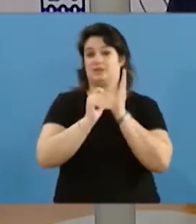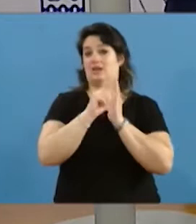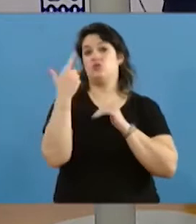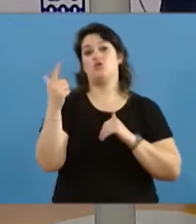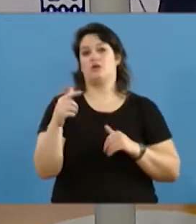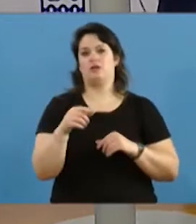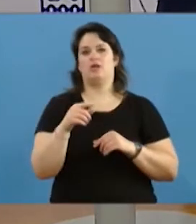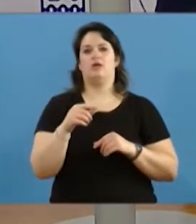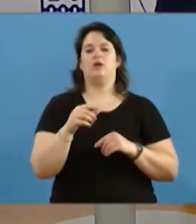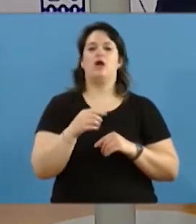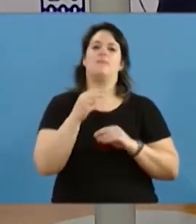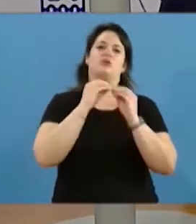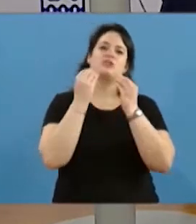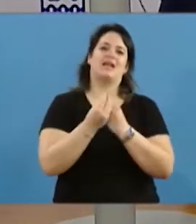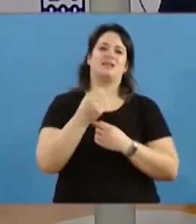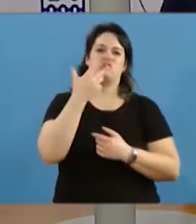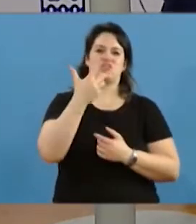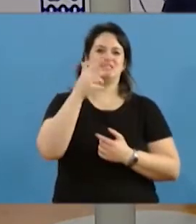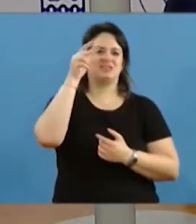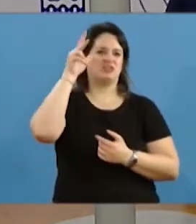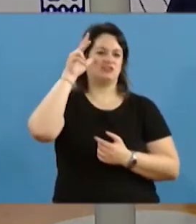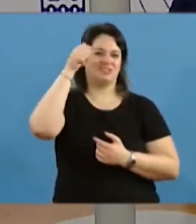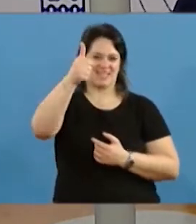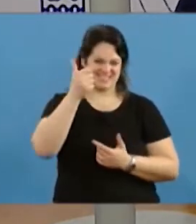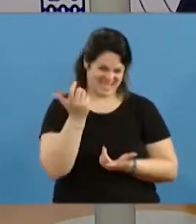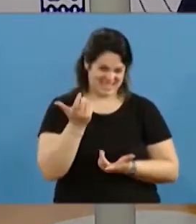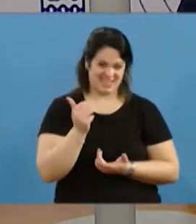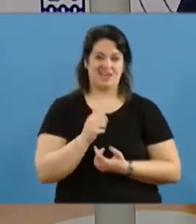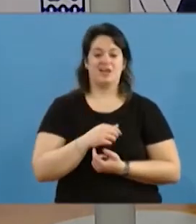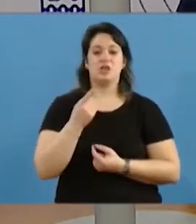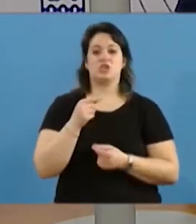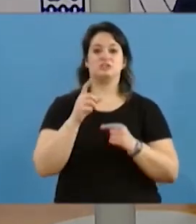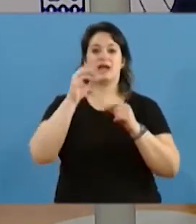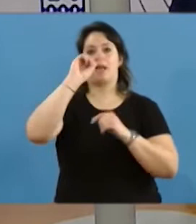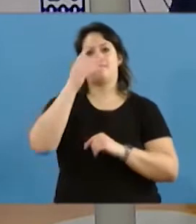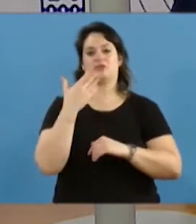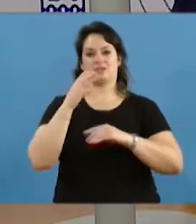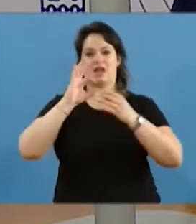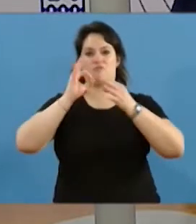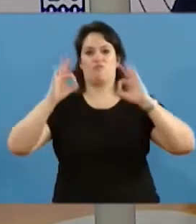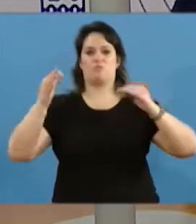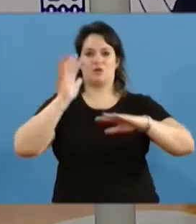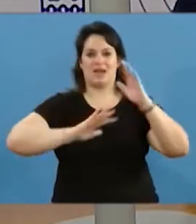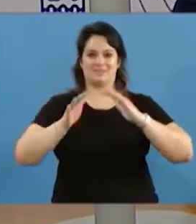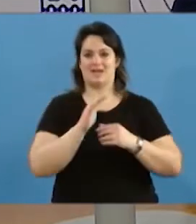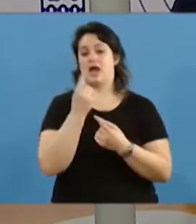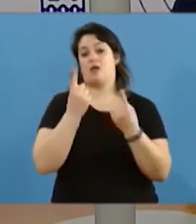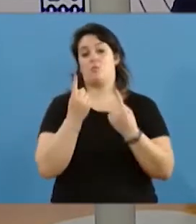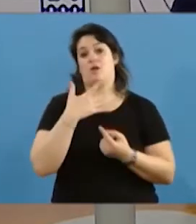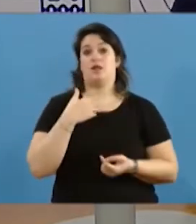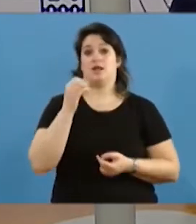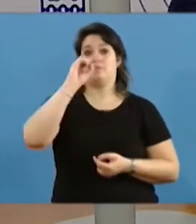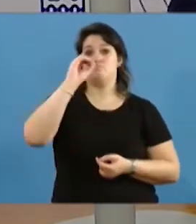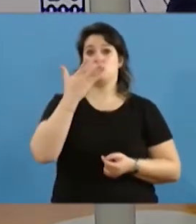es 386. En base a eso, hacemos unas fórmulas de porcentaje. Bien. Para ver cuál es el porcentaje